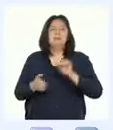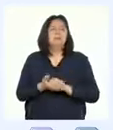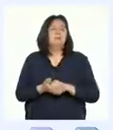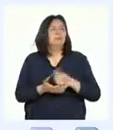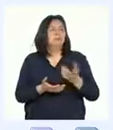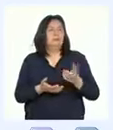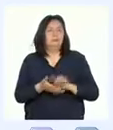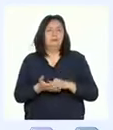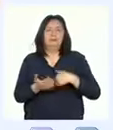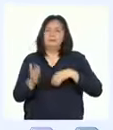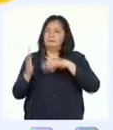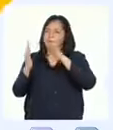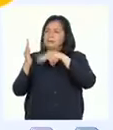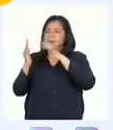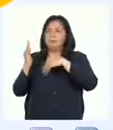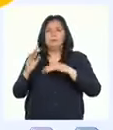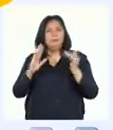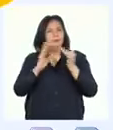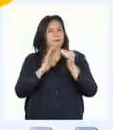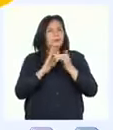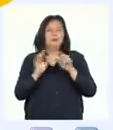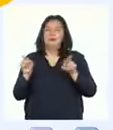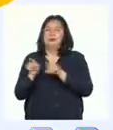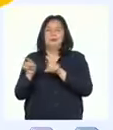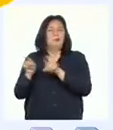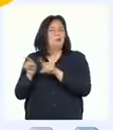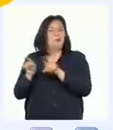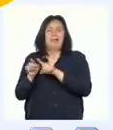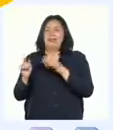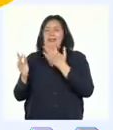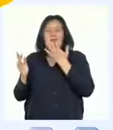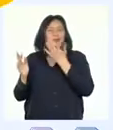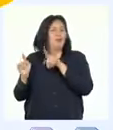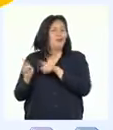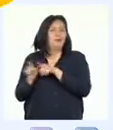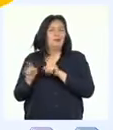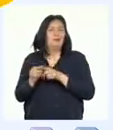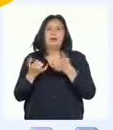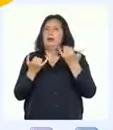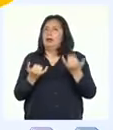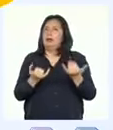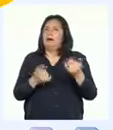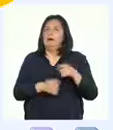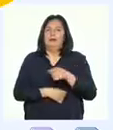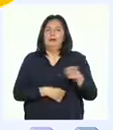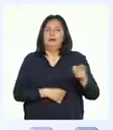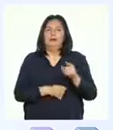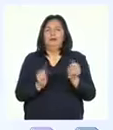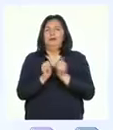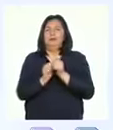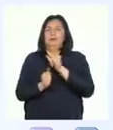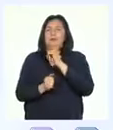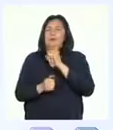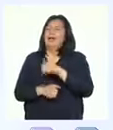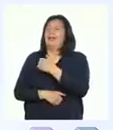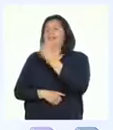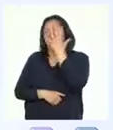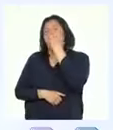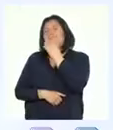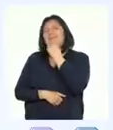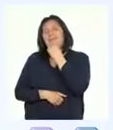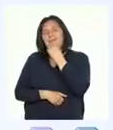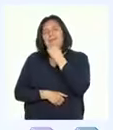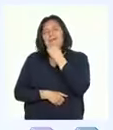inmediato, debían pintar la casa de ese mismo color, esta vez ellos con su padre. ¡Ay, qué bonito